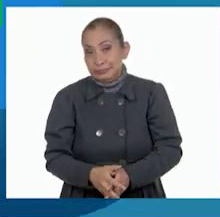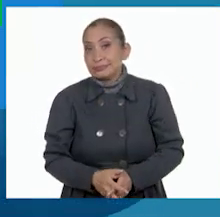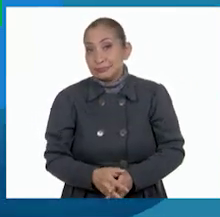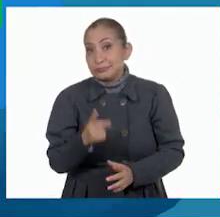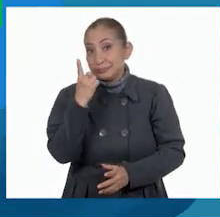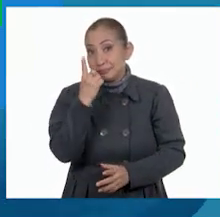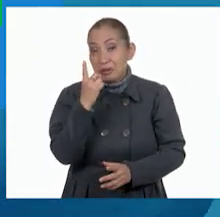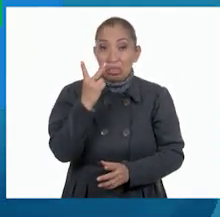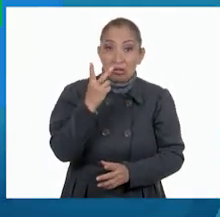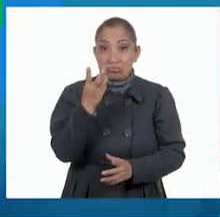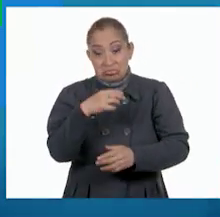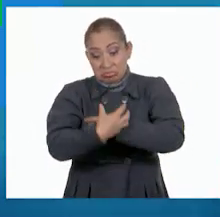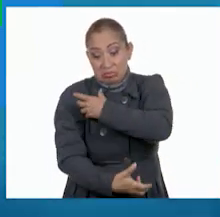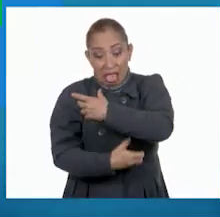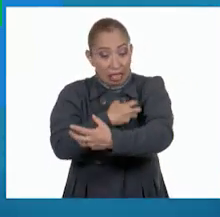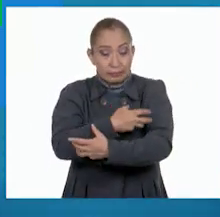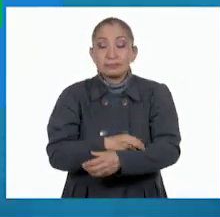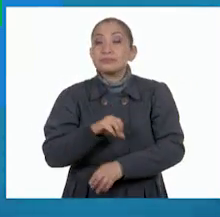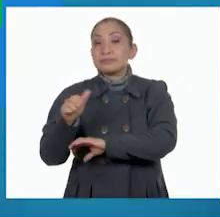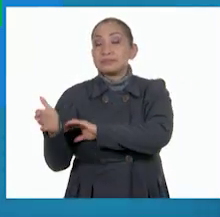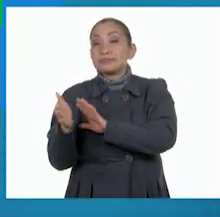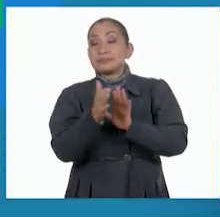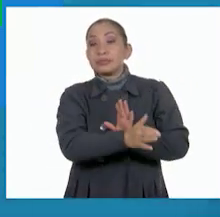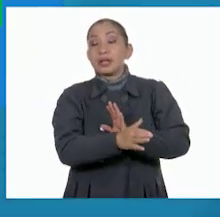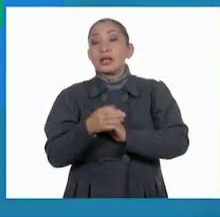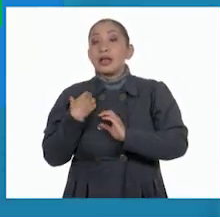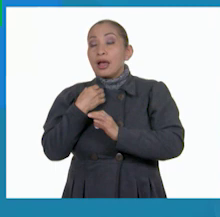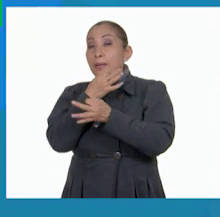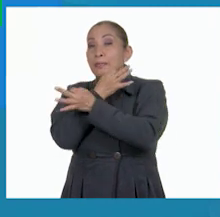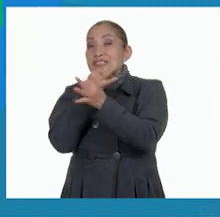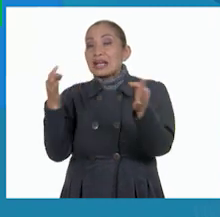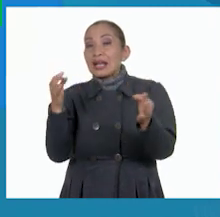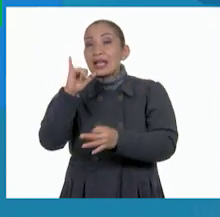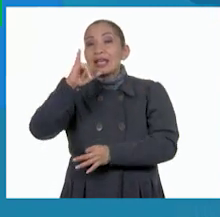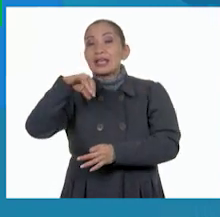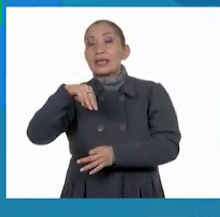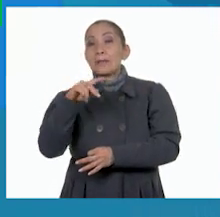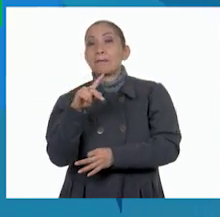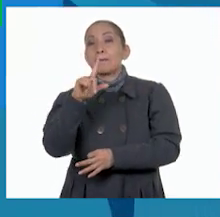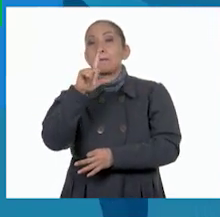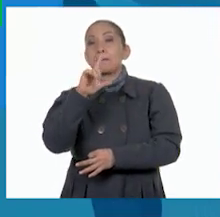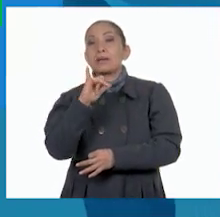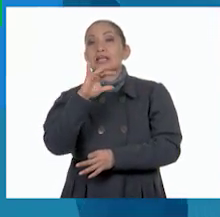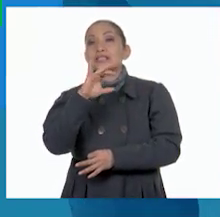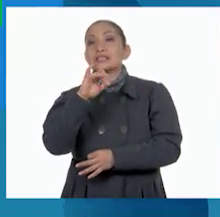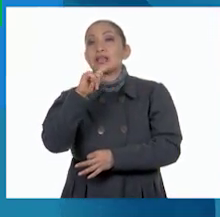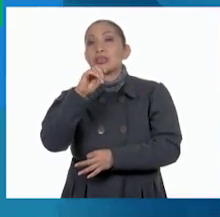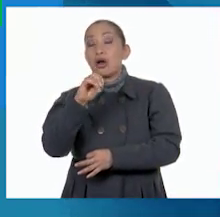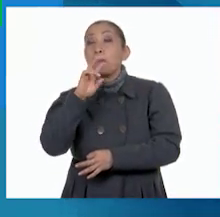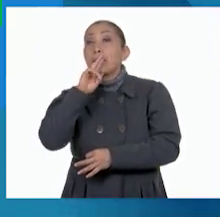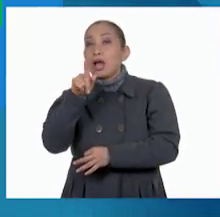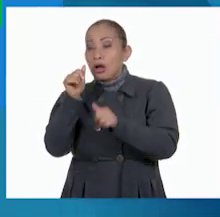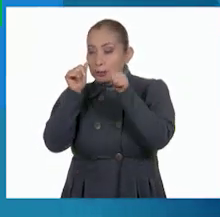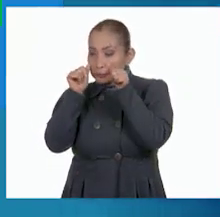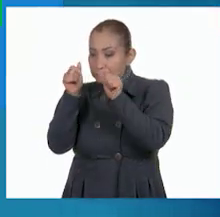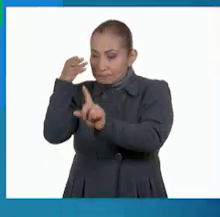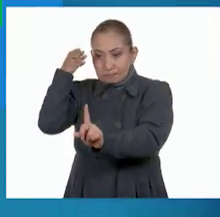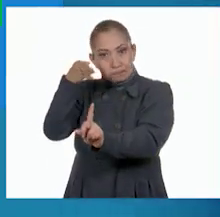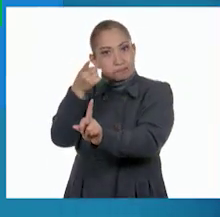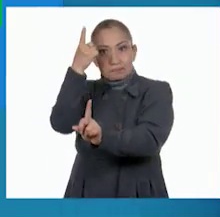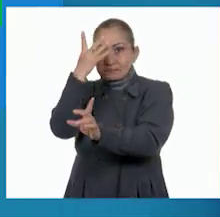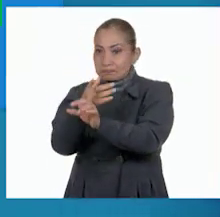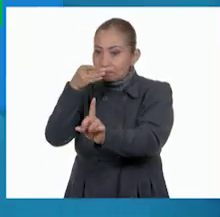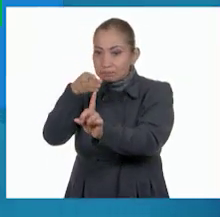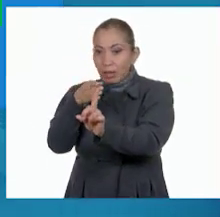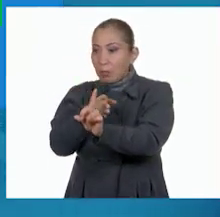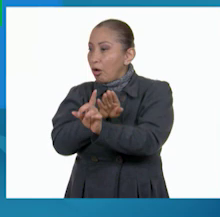¿No? Exacto. Y el mensaje implícito es que pues es mejor concentrarse en un asunto a la